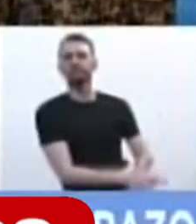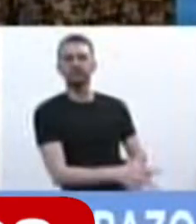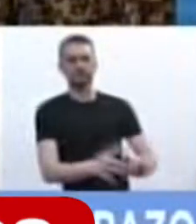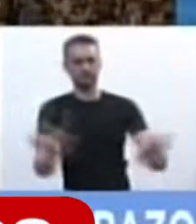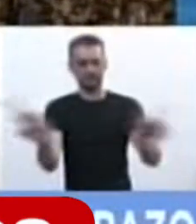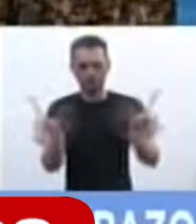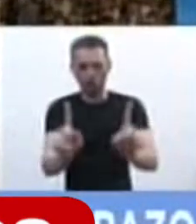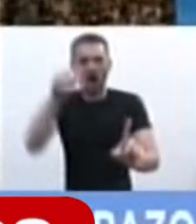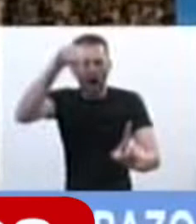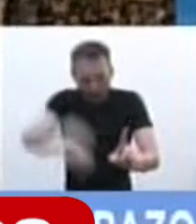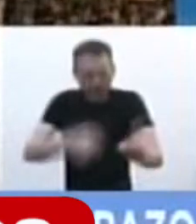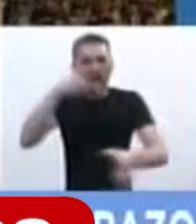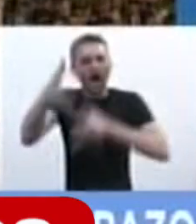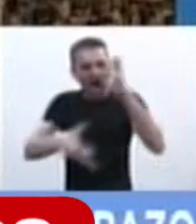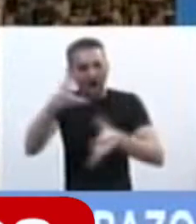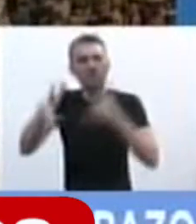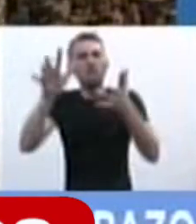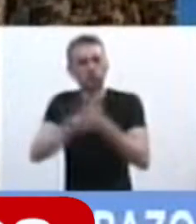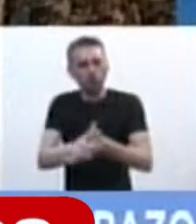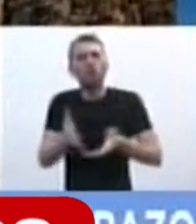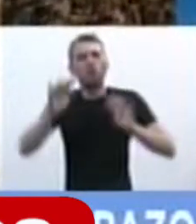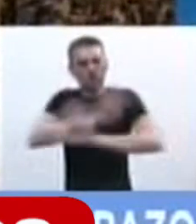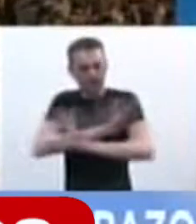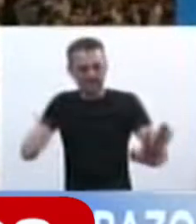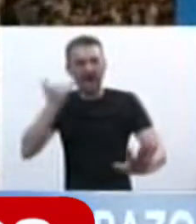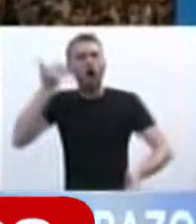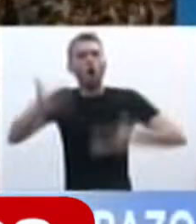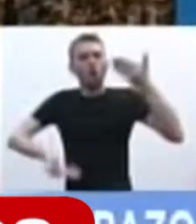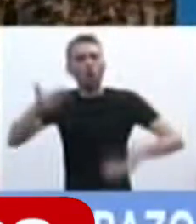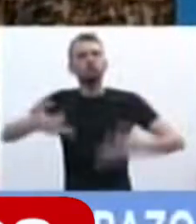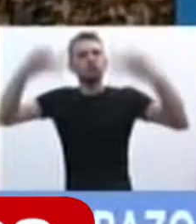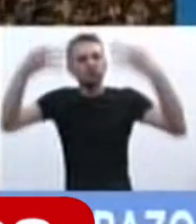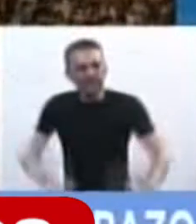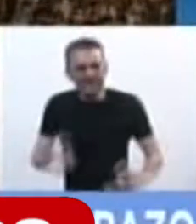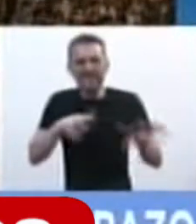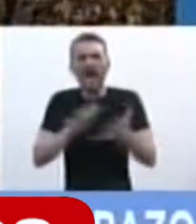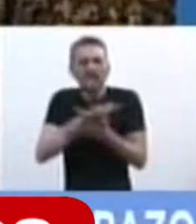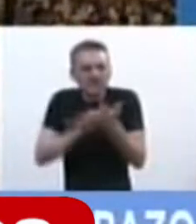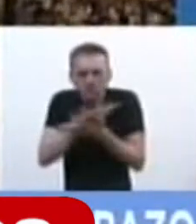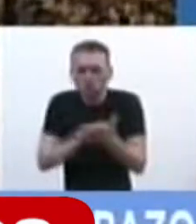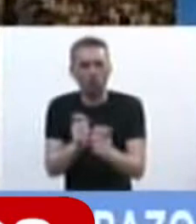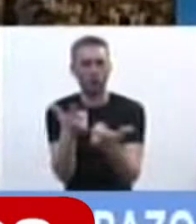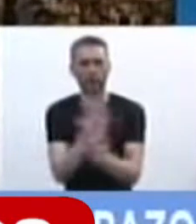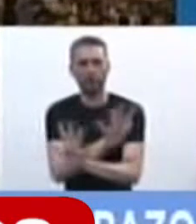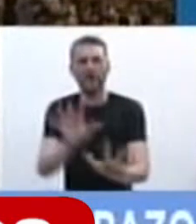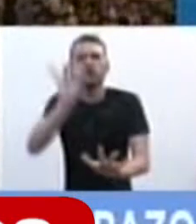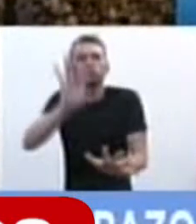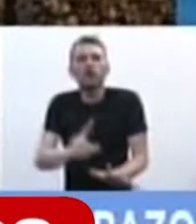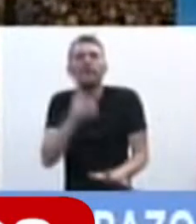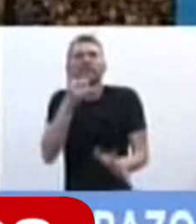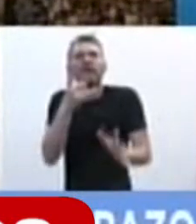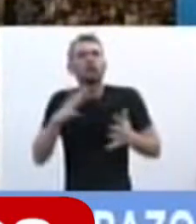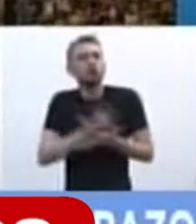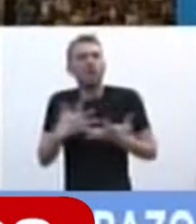estamos hablando es esto, de poner justicia en una situación donde no la hay. Ni siquiera estoy hablando que sea solo una cuestión de